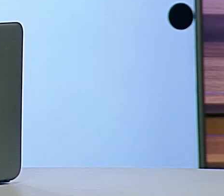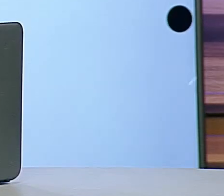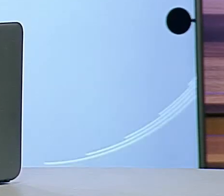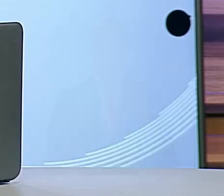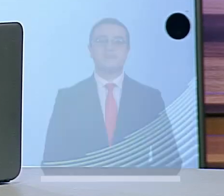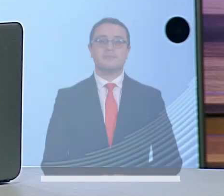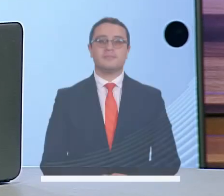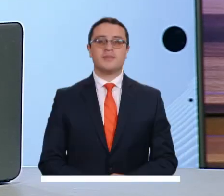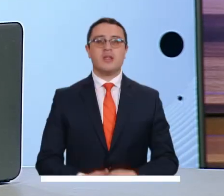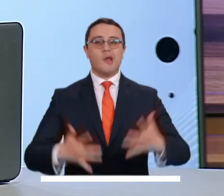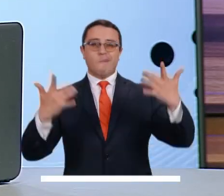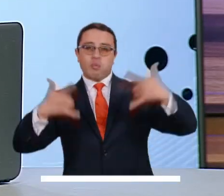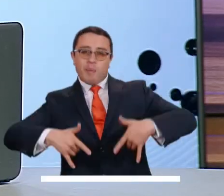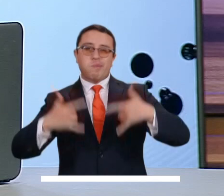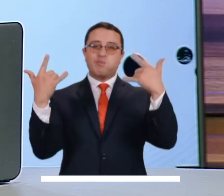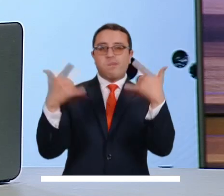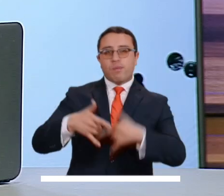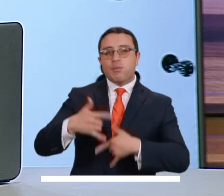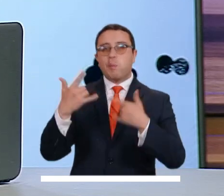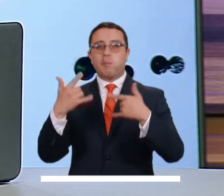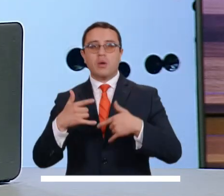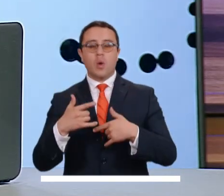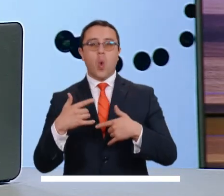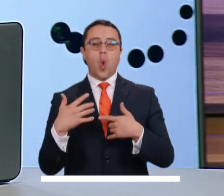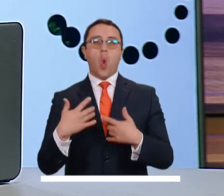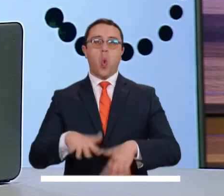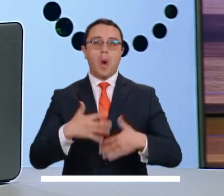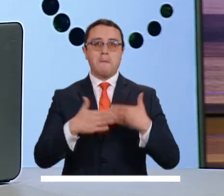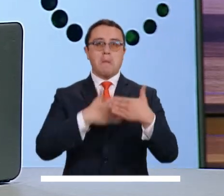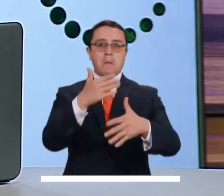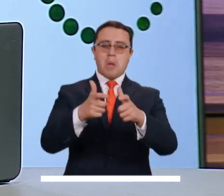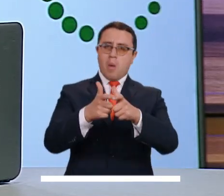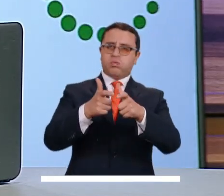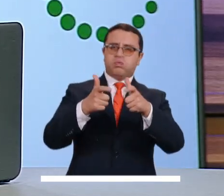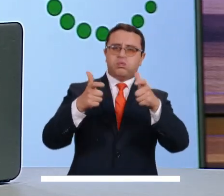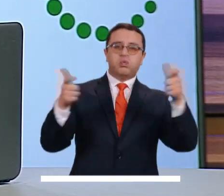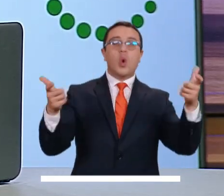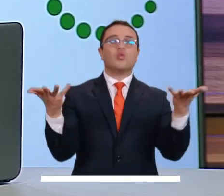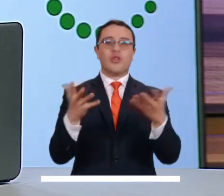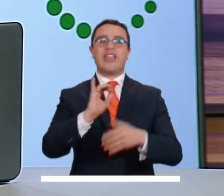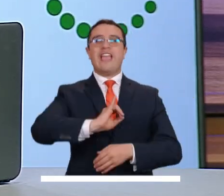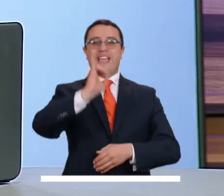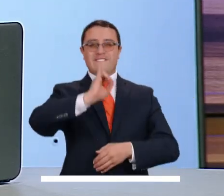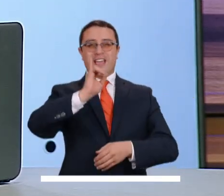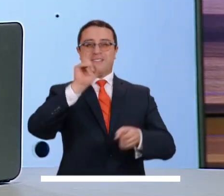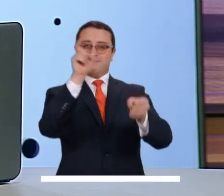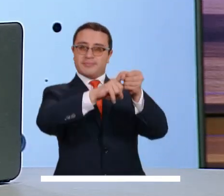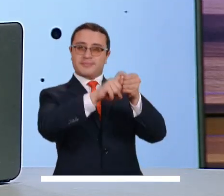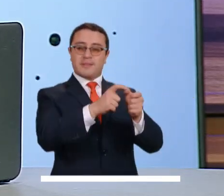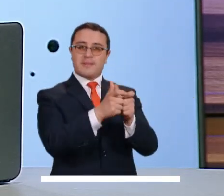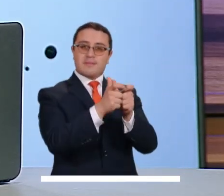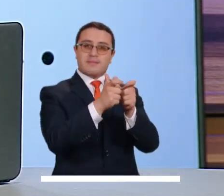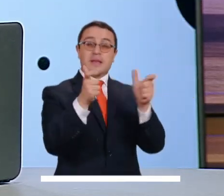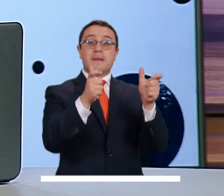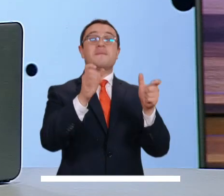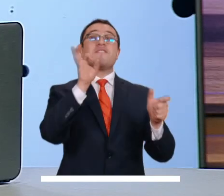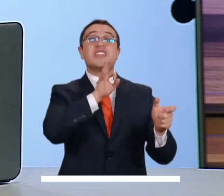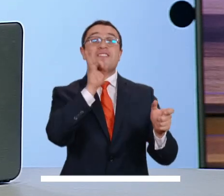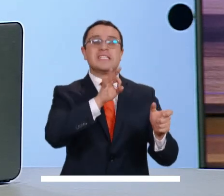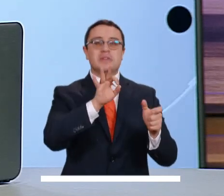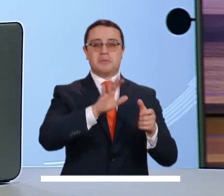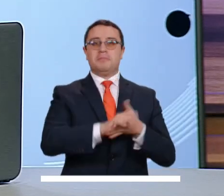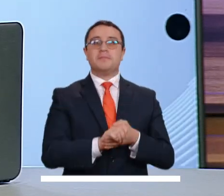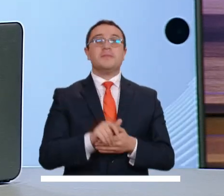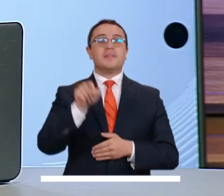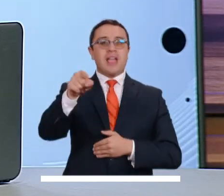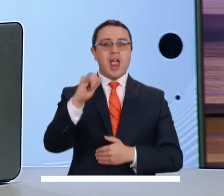El freestyle rap es un género musical que gana cada día más seguidores en Villavicencio. A través de este ritmo, muchos jóvenes han